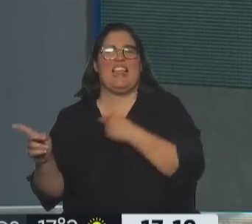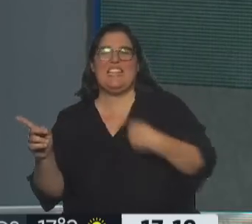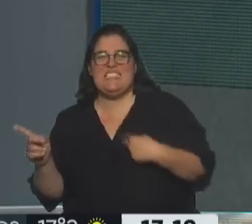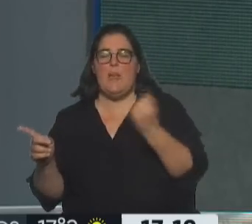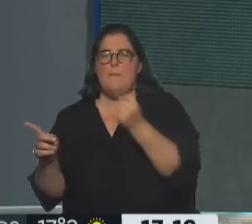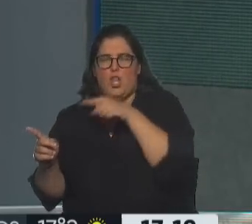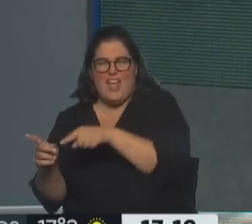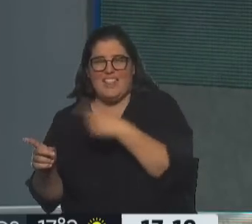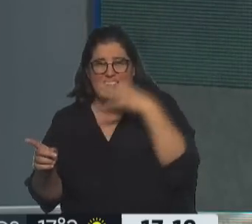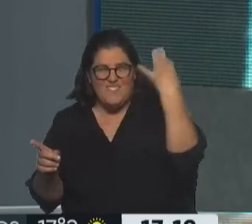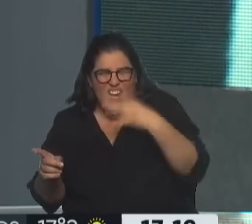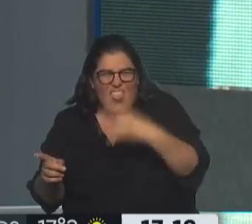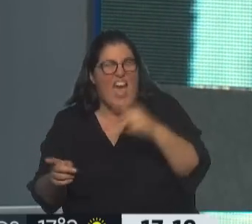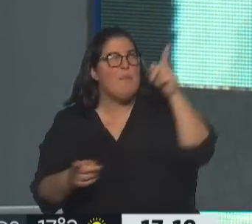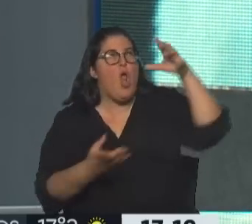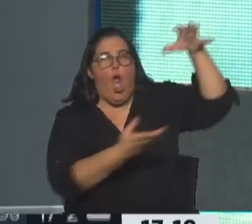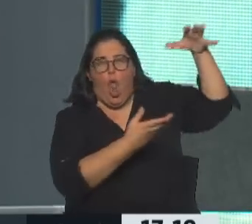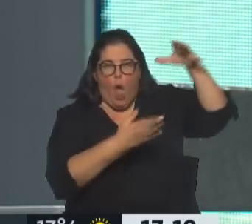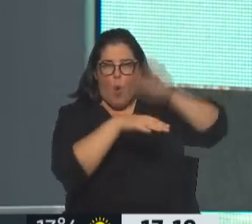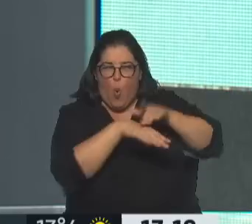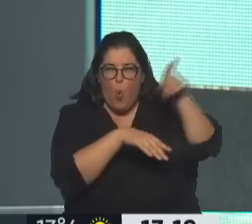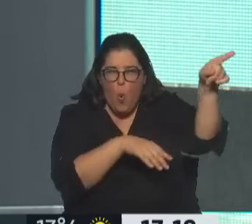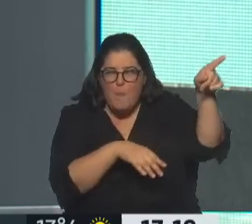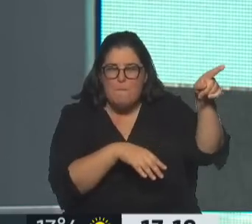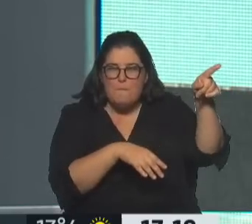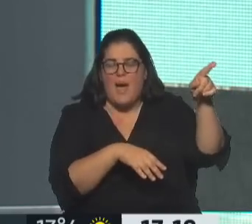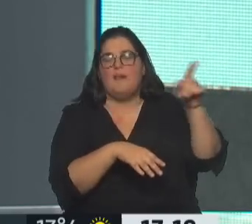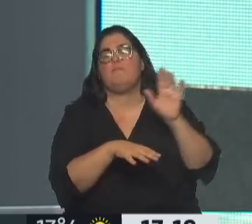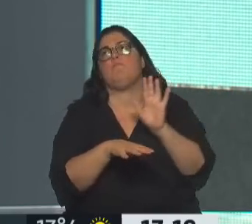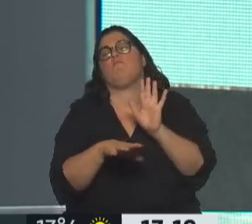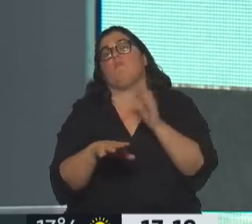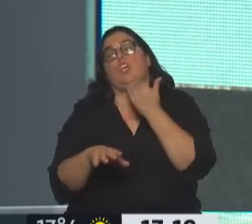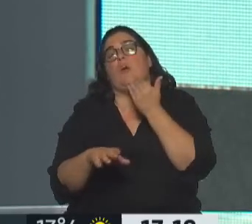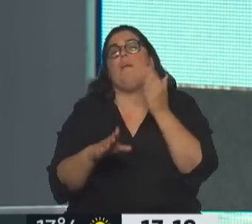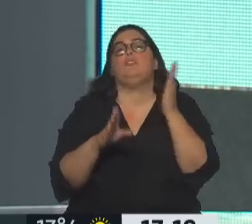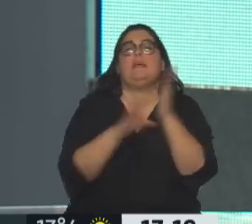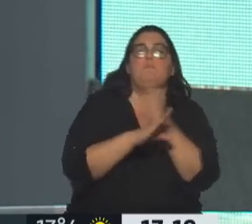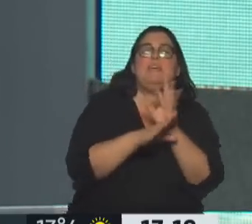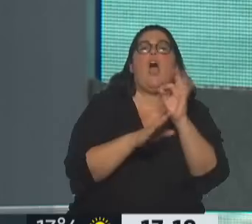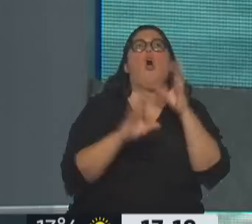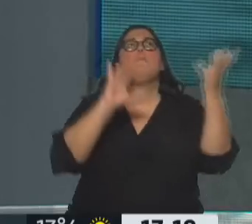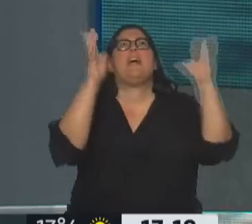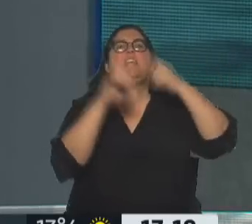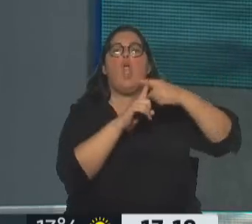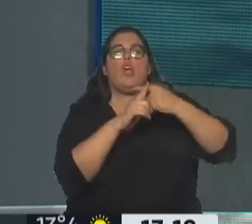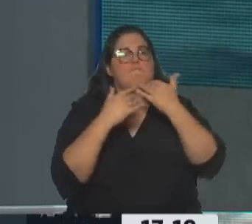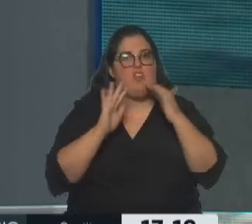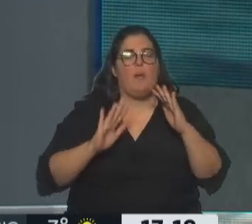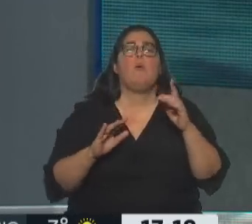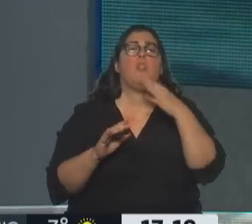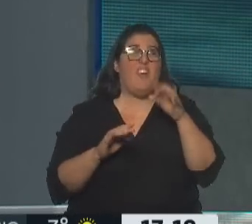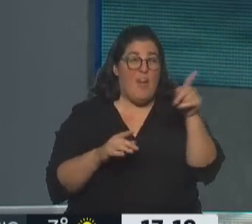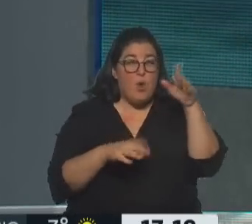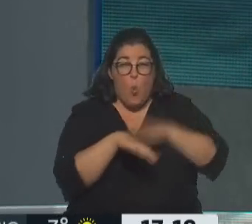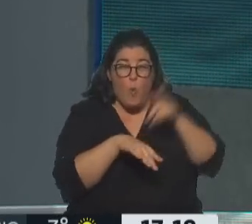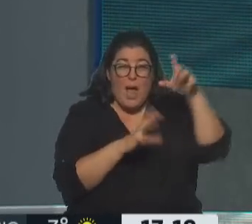menos, realmente por un globo que, bueno, no sabemos si es espía o es meteorológico, por un globo van a cancelar una